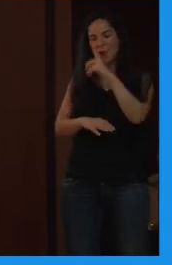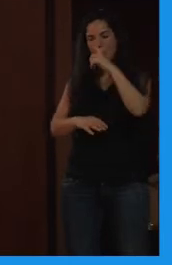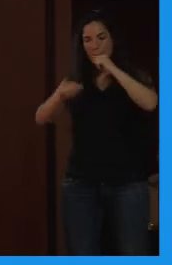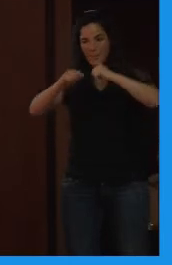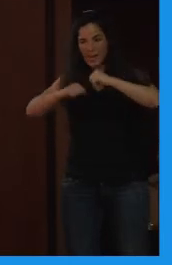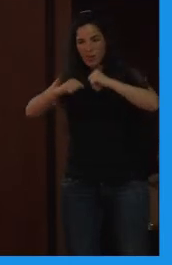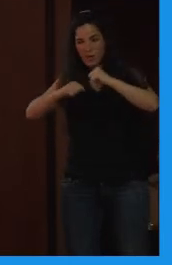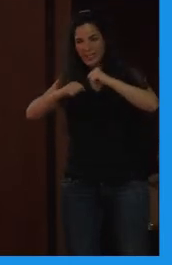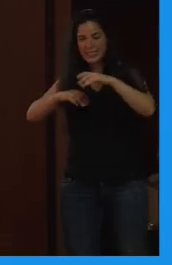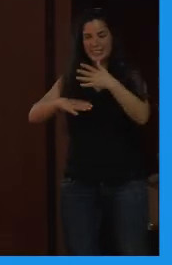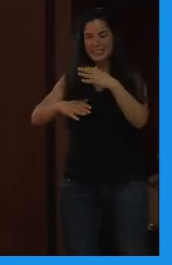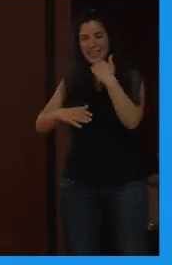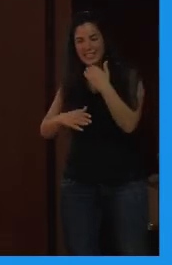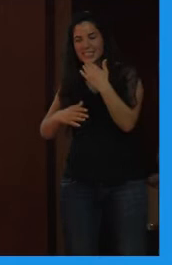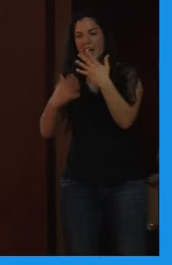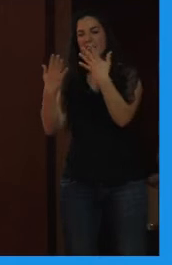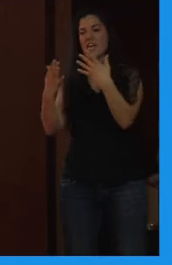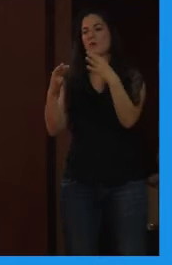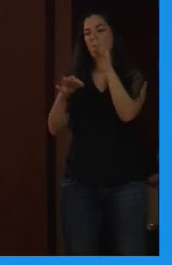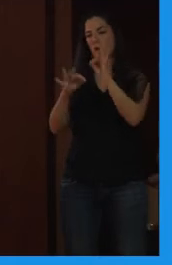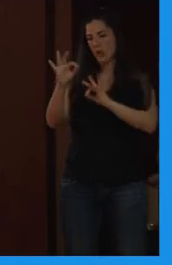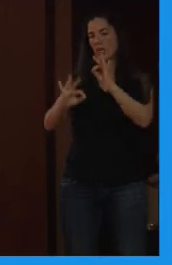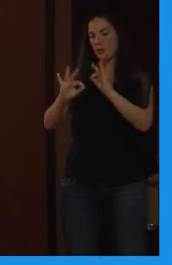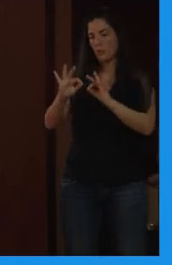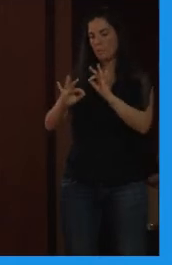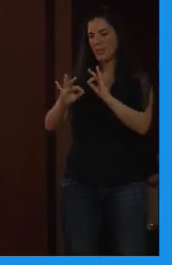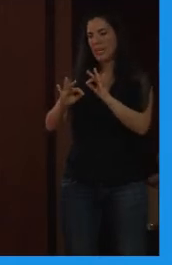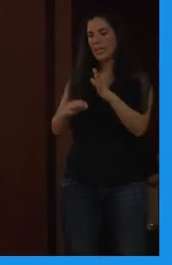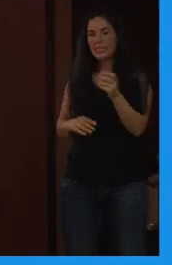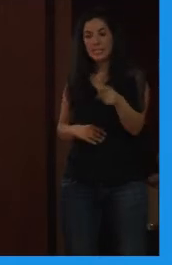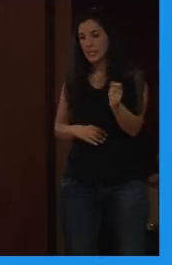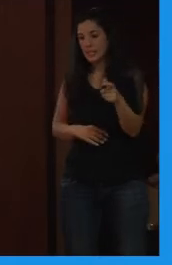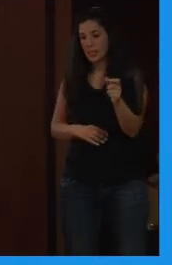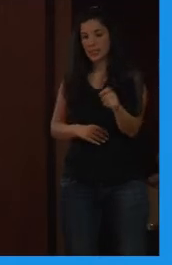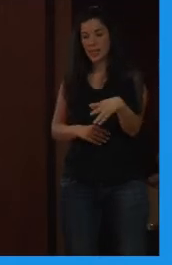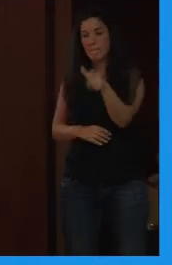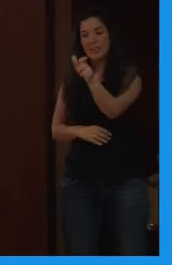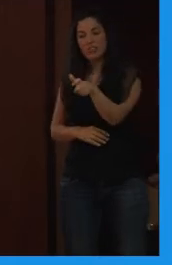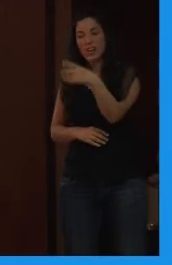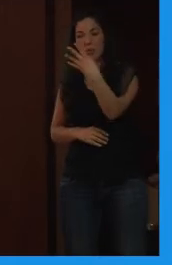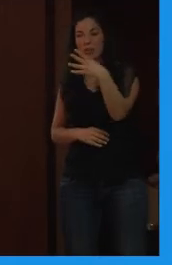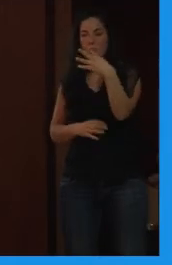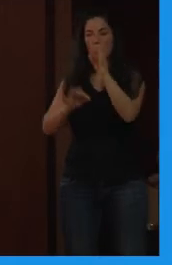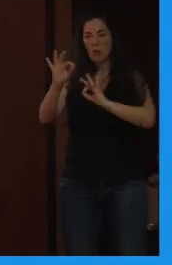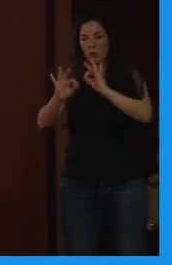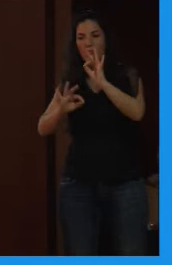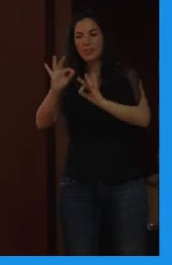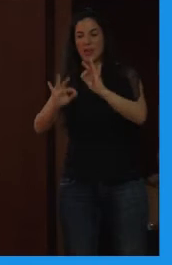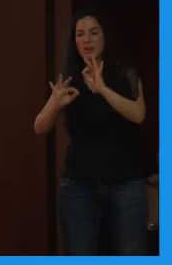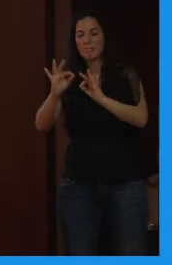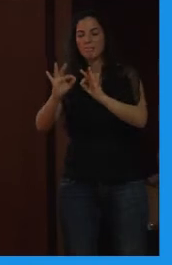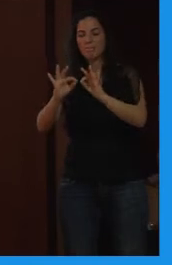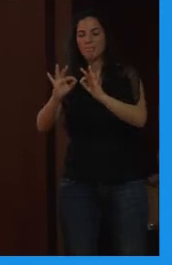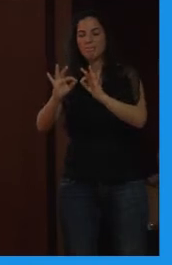del 10%. Como también es muy frecuente, como hemos comentado, el 4% de fibromialgia, puede ser que muchas